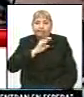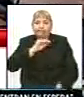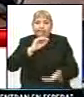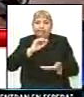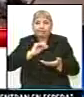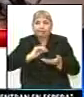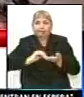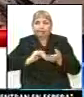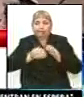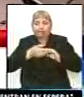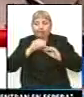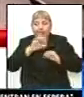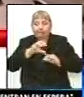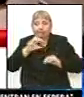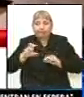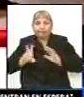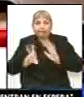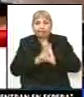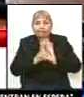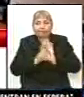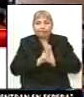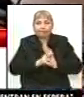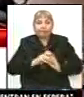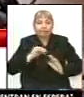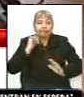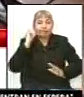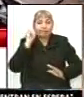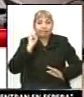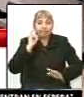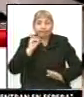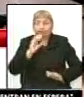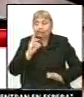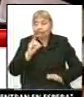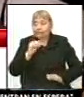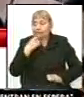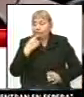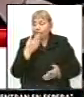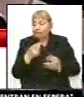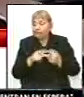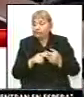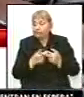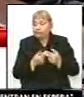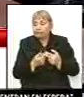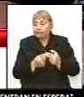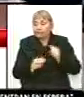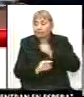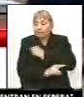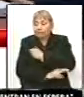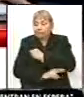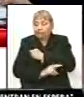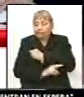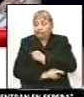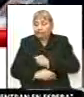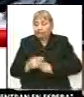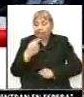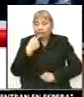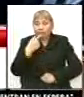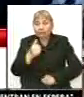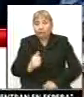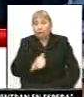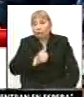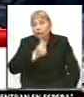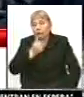en aislamiento voluntario y de contacto inicial, presidente, debiera ser una prioridad nacional como lo es en otros